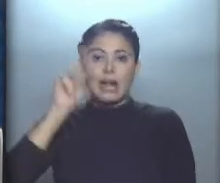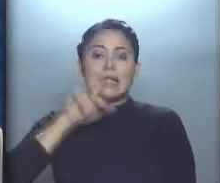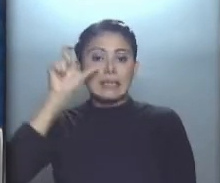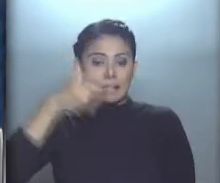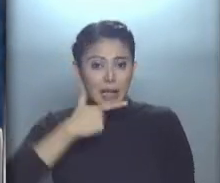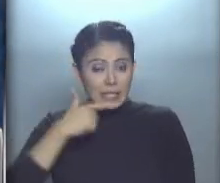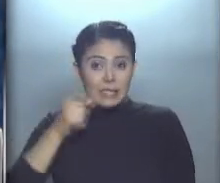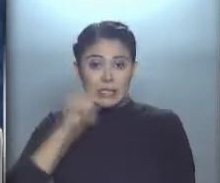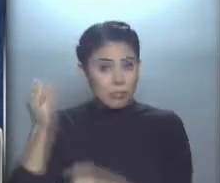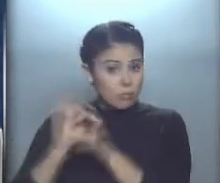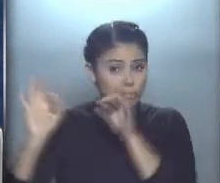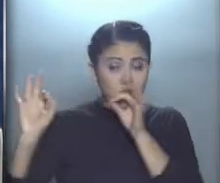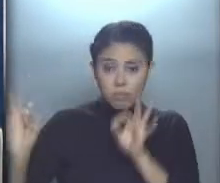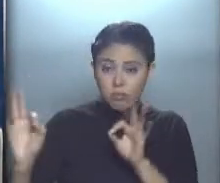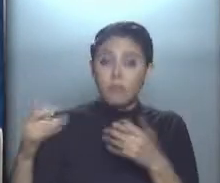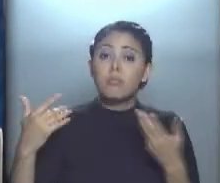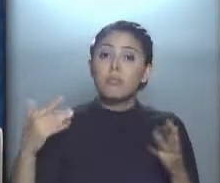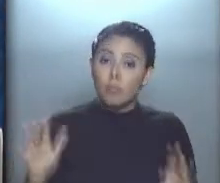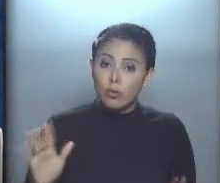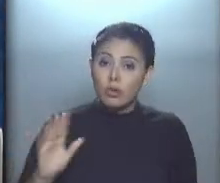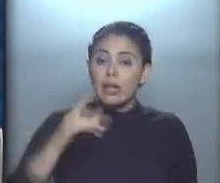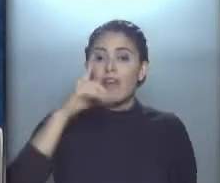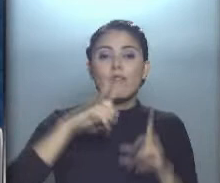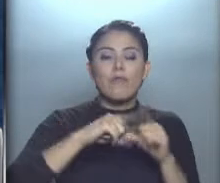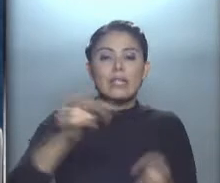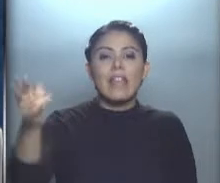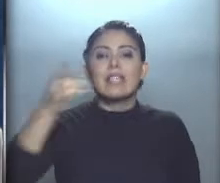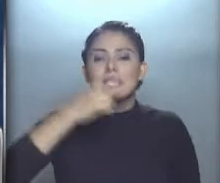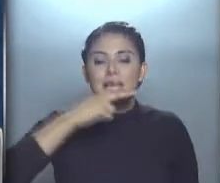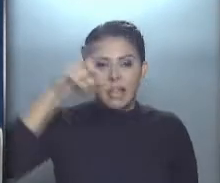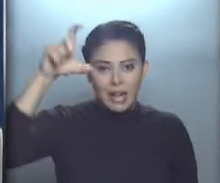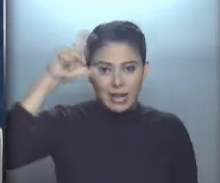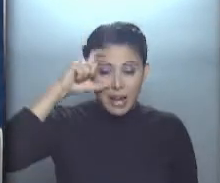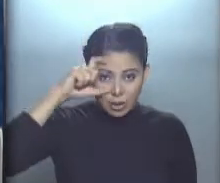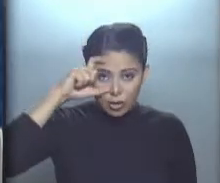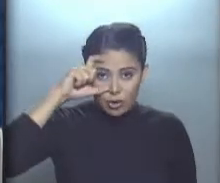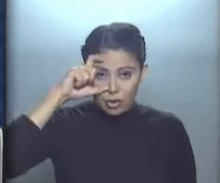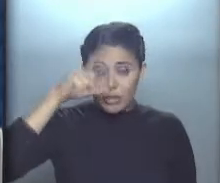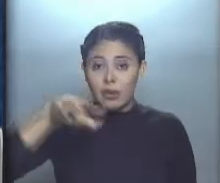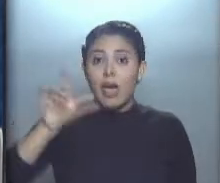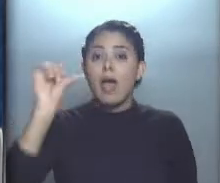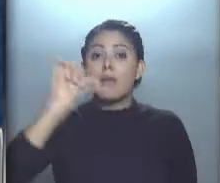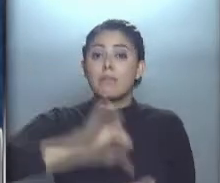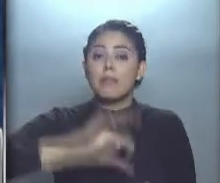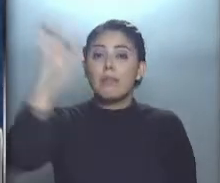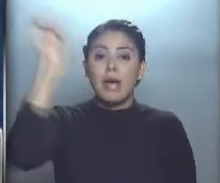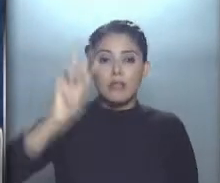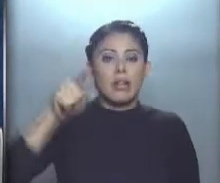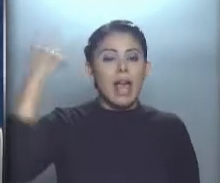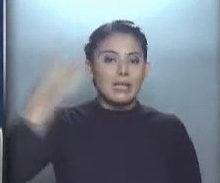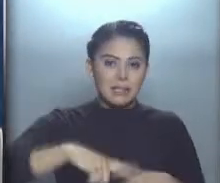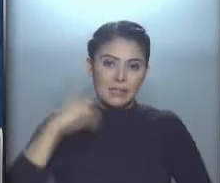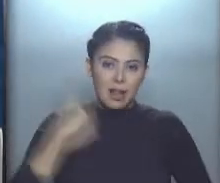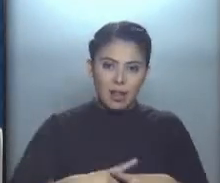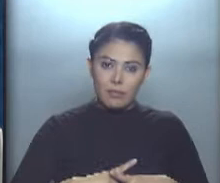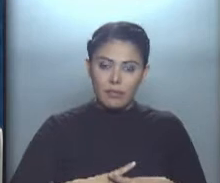tiene la perspectiva de ser tratado el próximo 17 de enero. En Venezuela se celebra